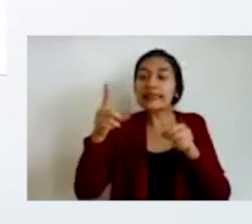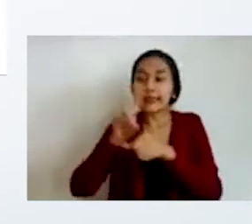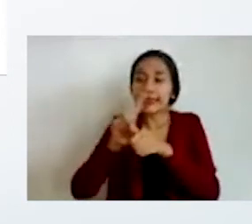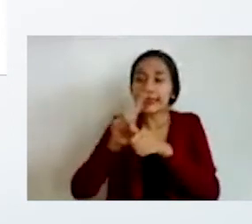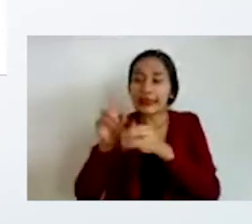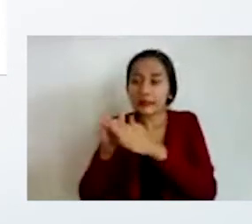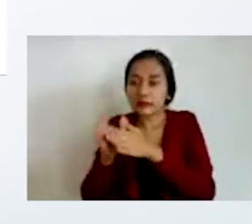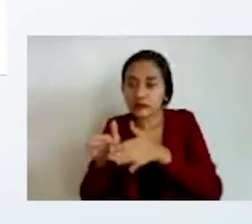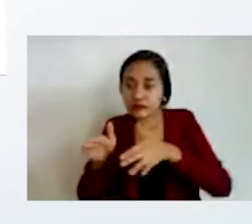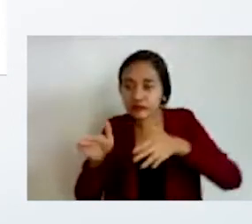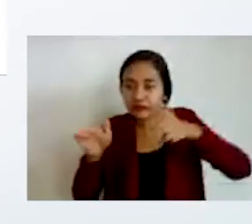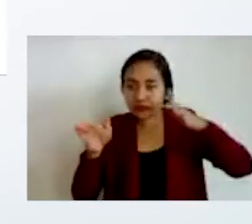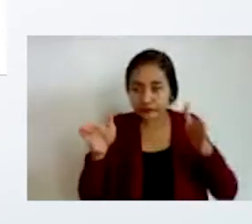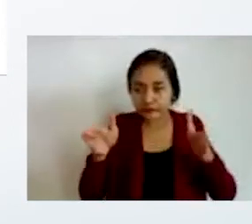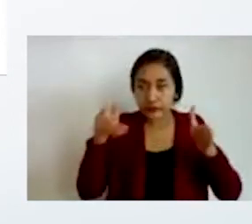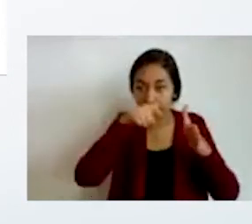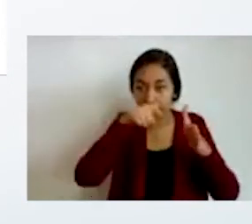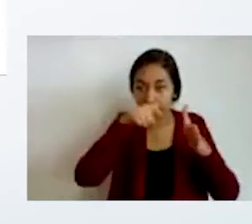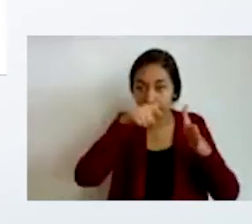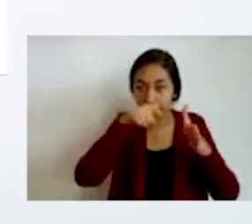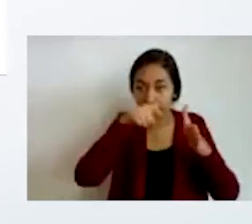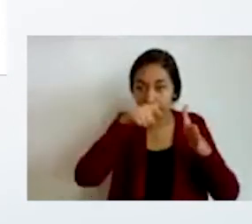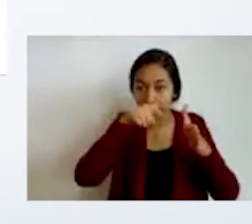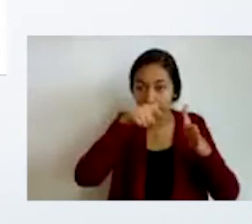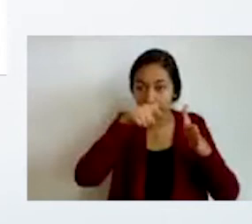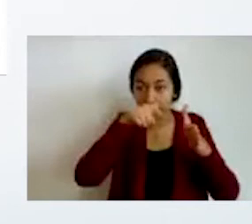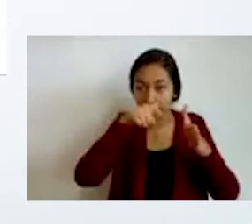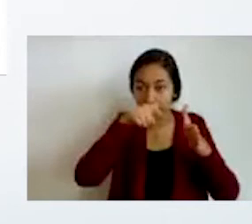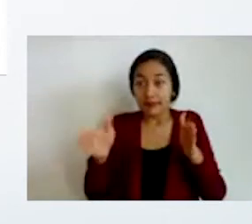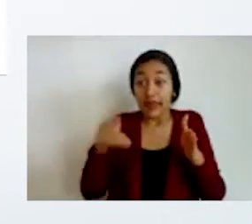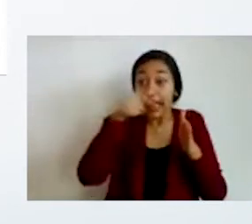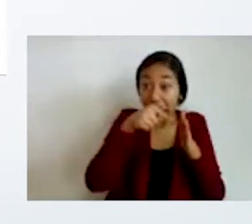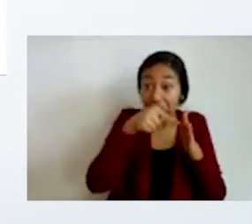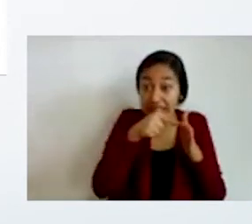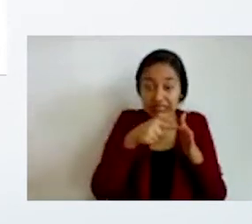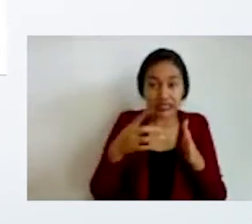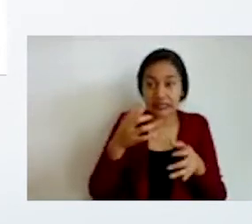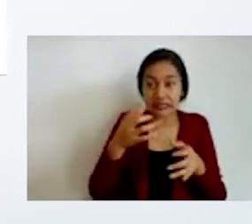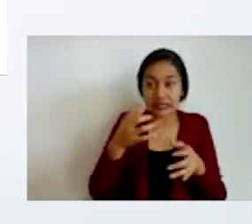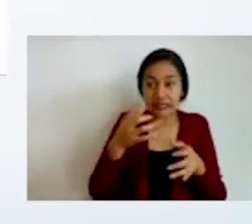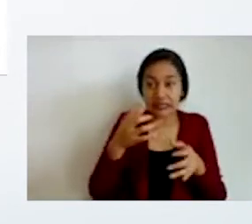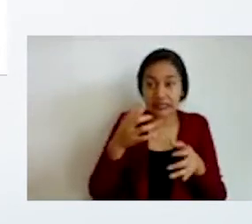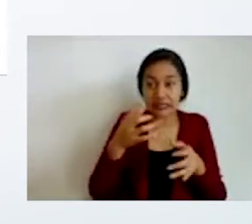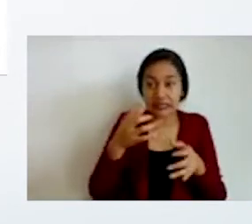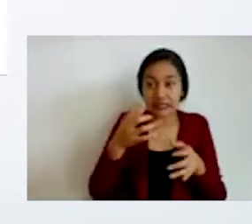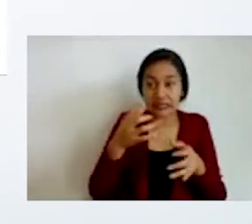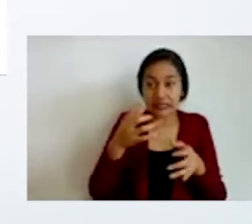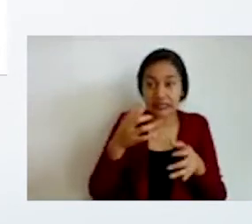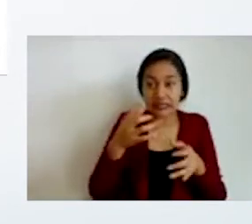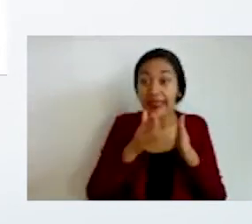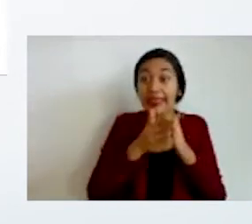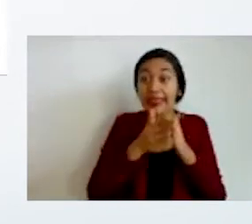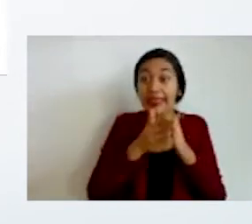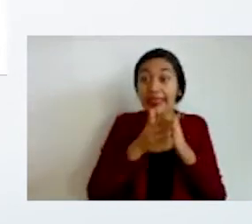tiene en especial fiebre, entonces se puede considerar que esa persona ya está curada. Pero tenemos